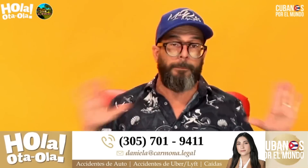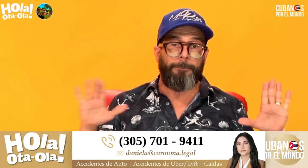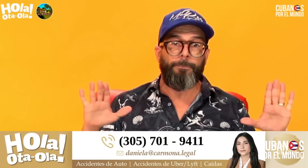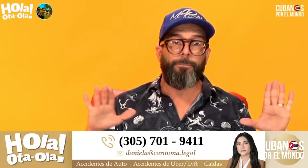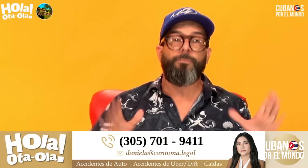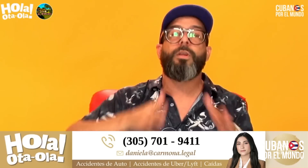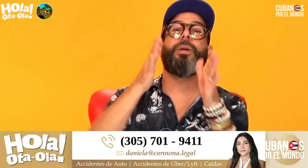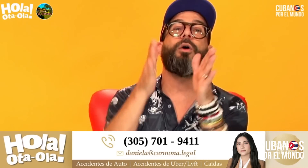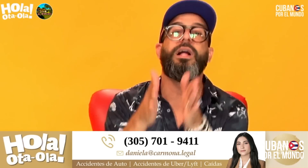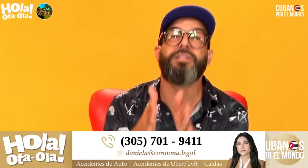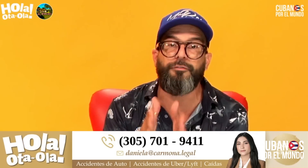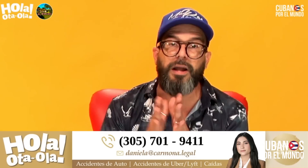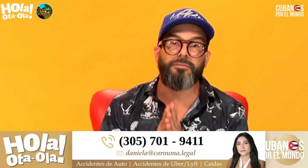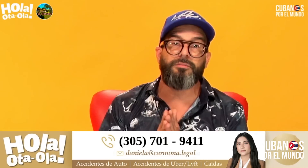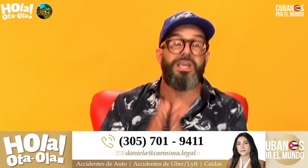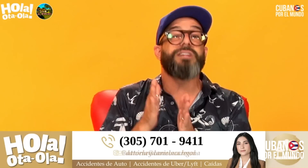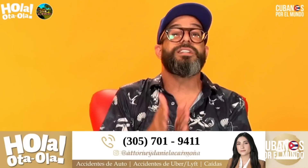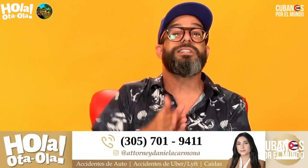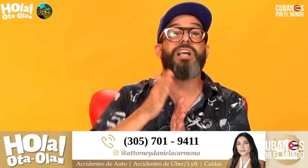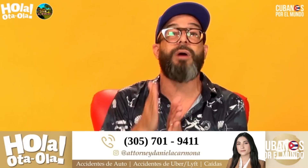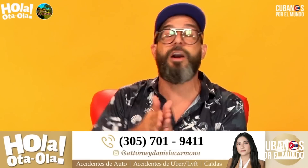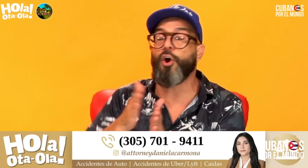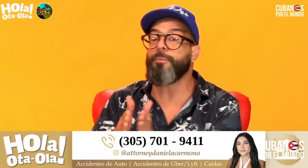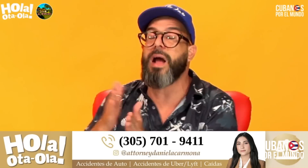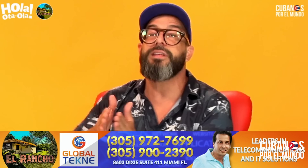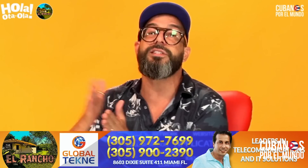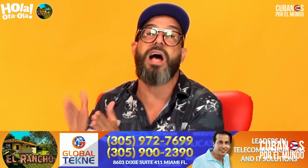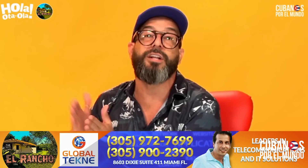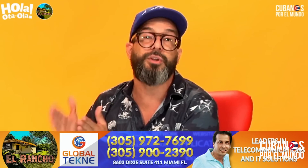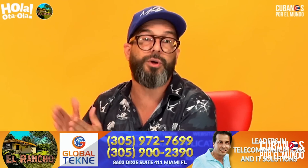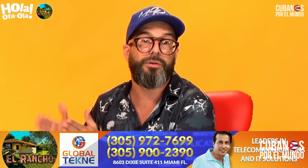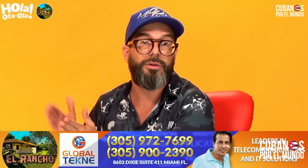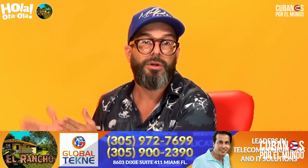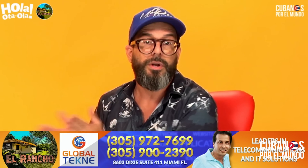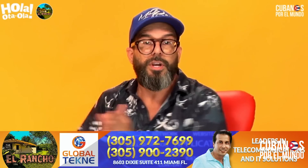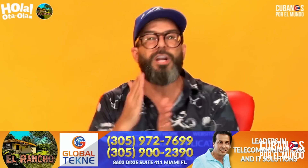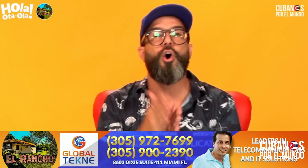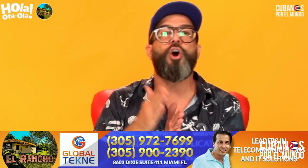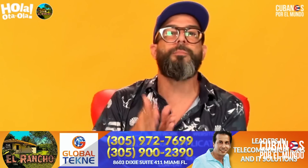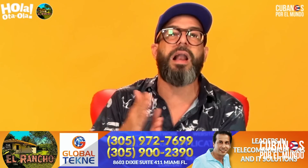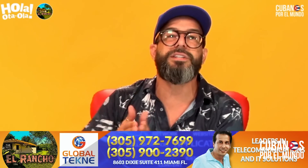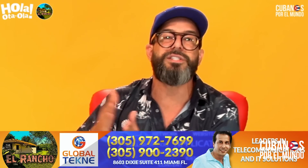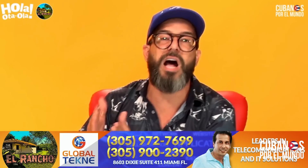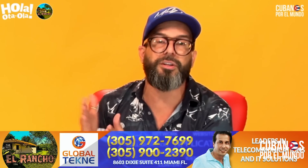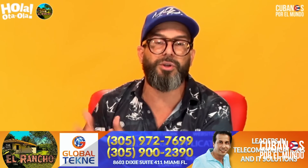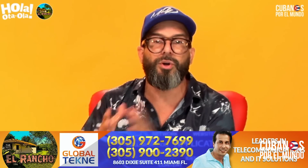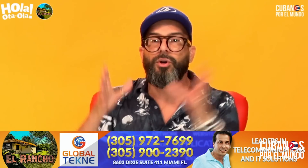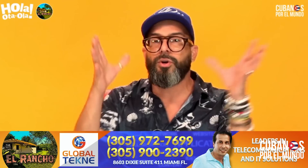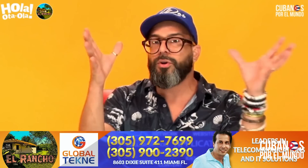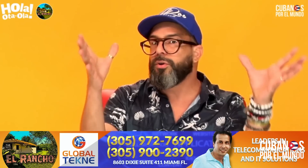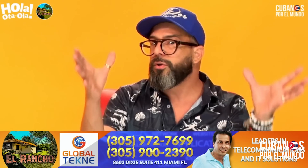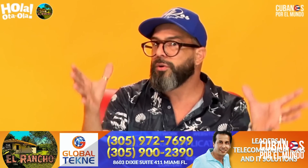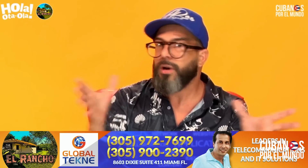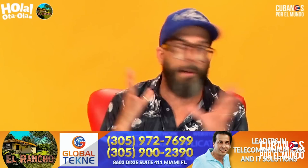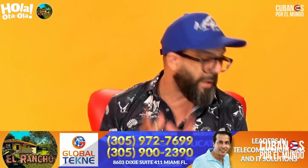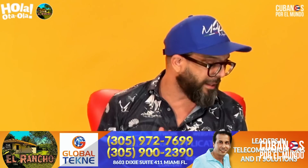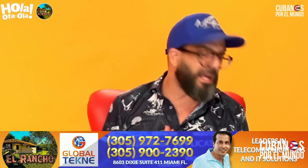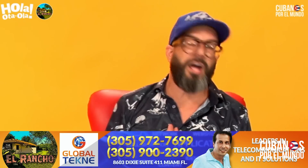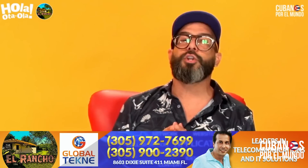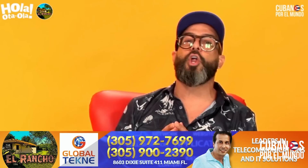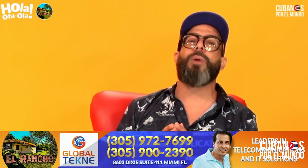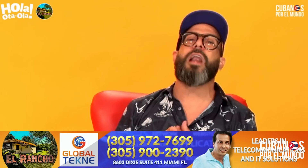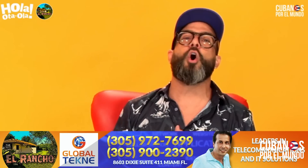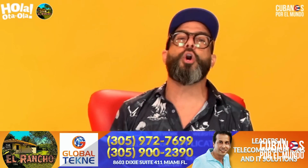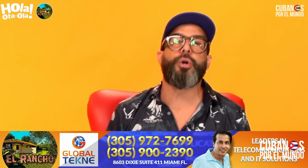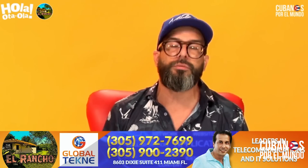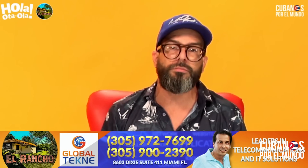nombre, pero es estafar. Y así se va normalizando y normalizando la pérdida